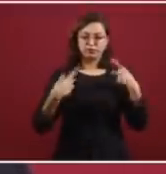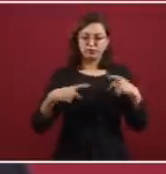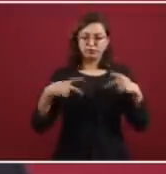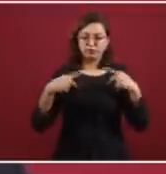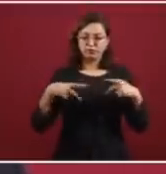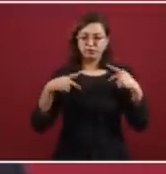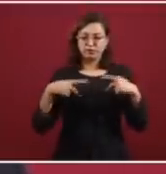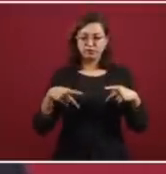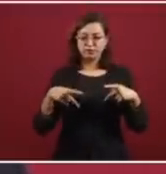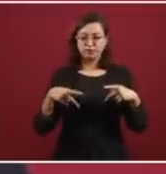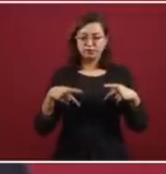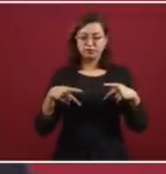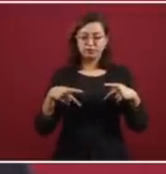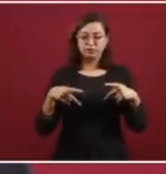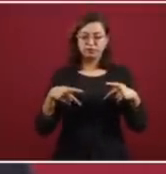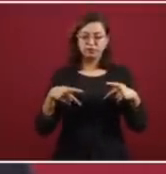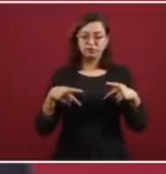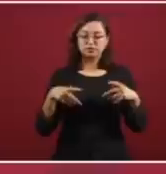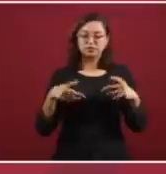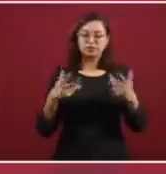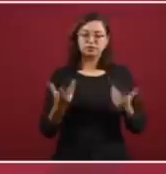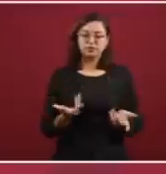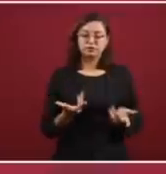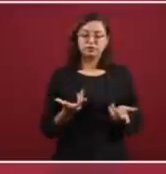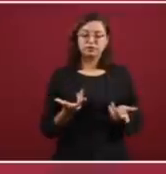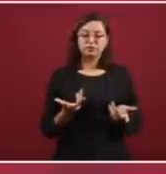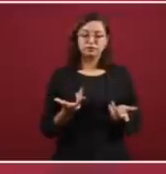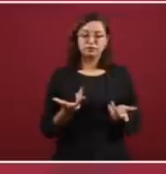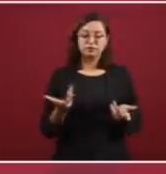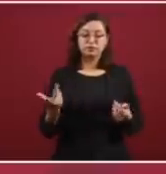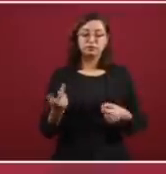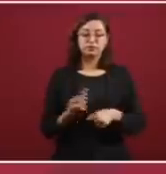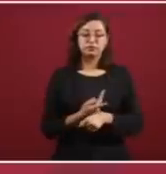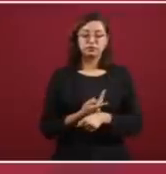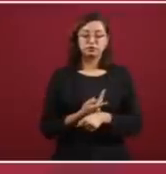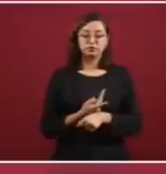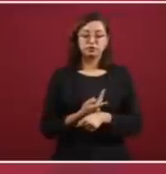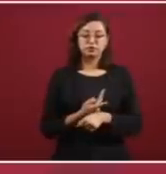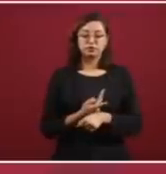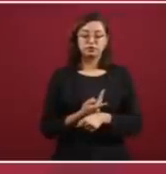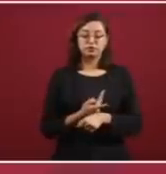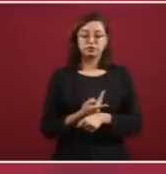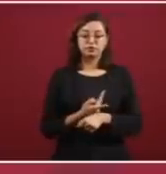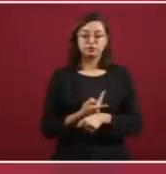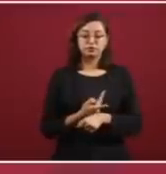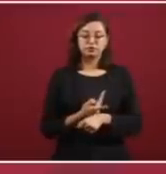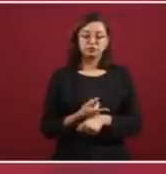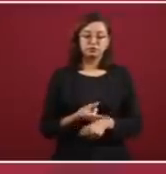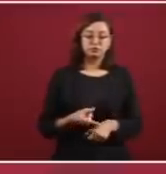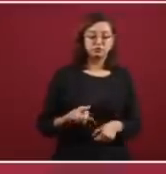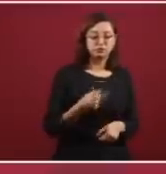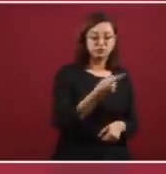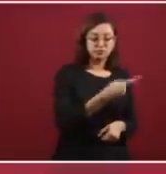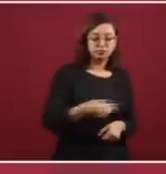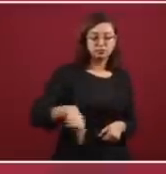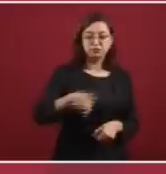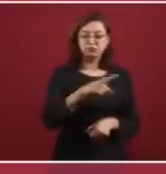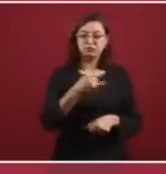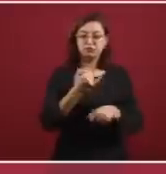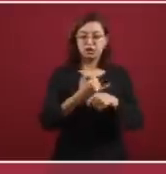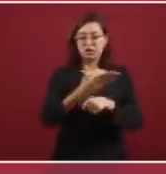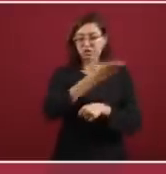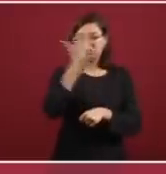personas, y se habla de que eran personas